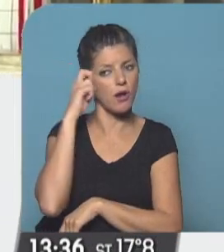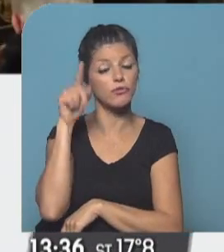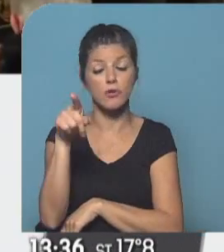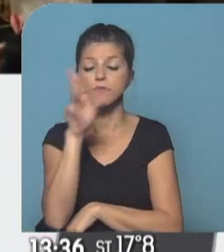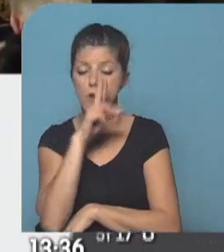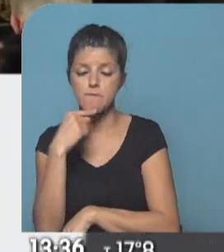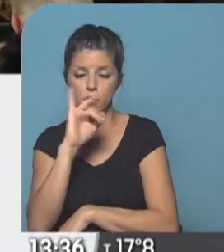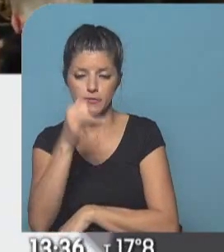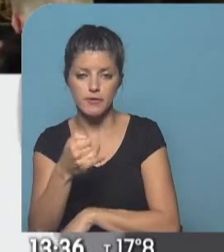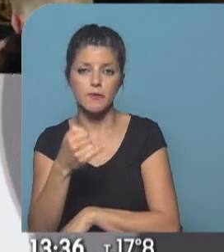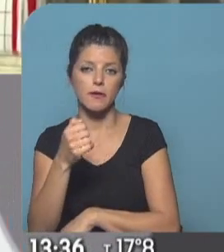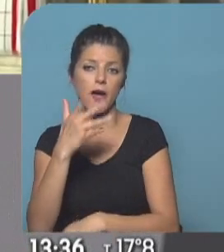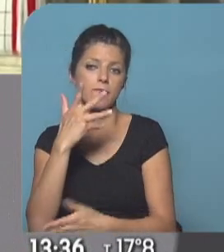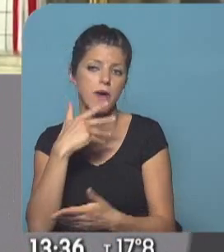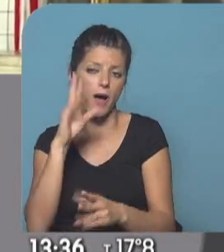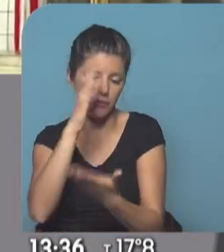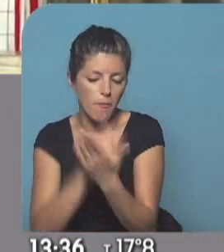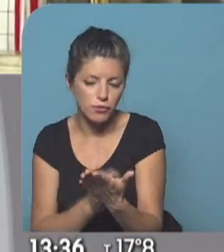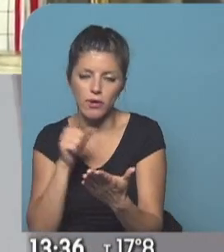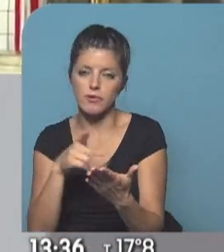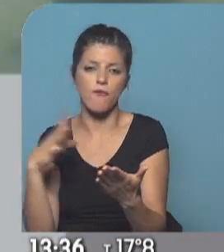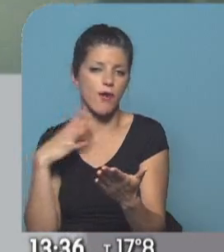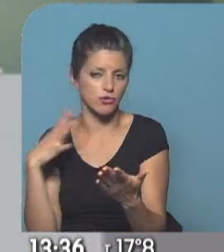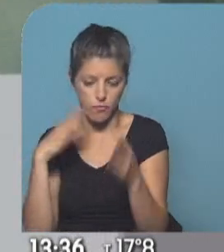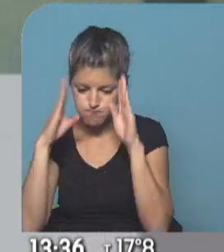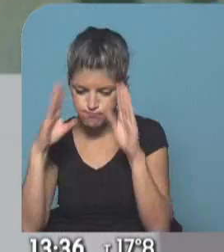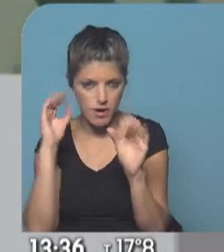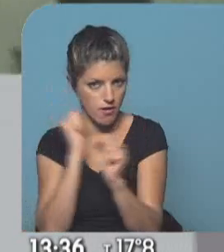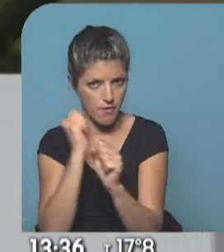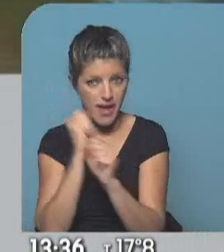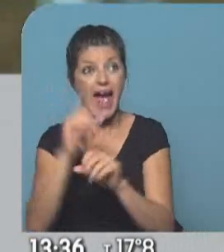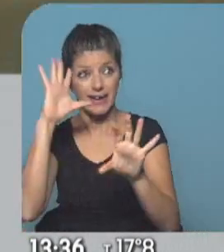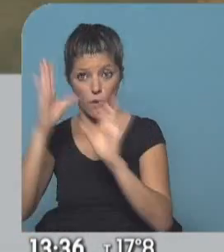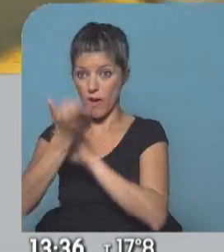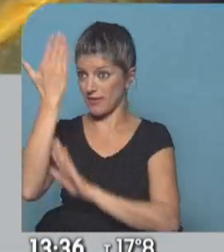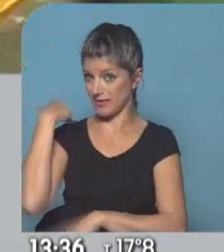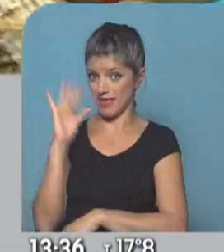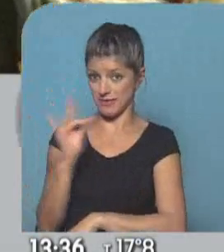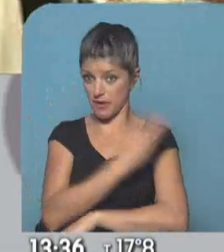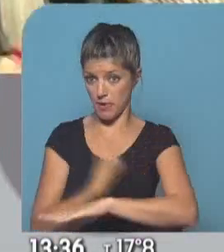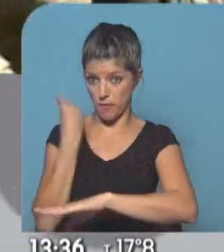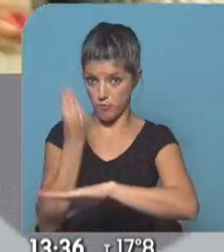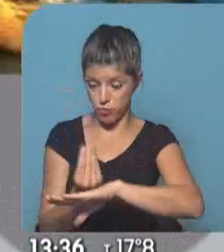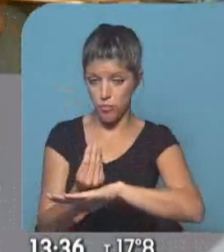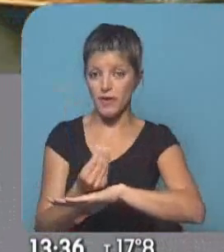admitió que no se actuó con la celeridad adecuada. Recordemos que es ministra desde diciembre, cuando cayó Jaime Saavedra, su antecesor.